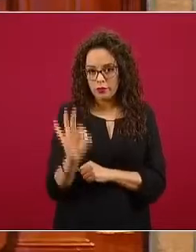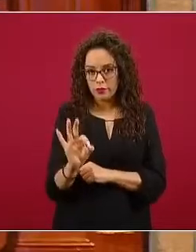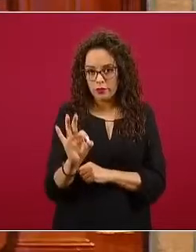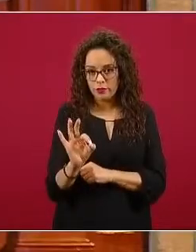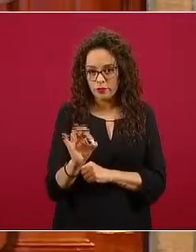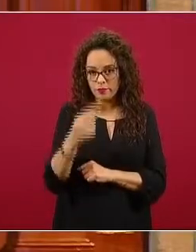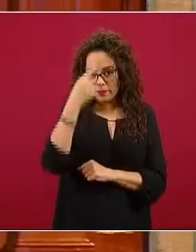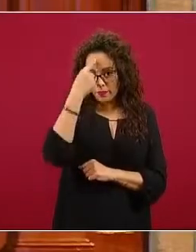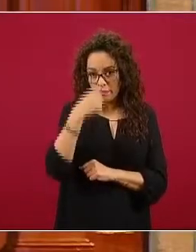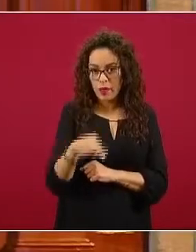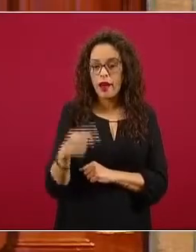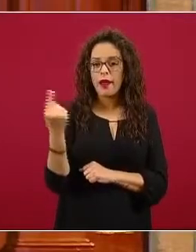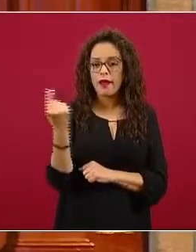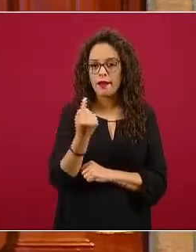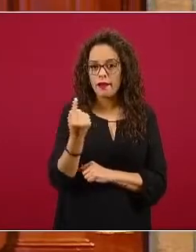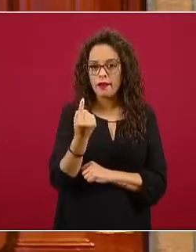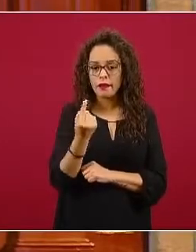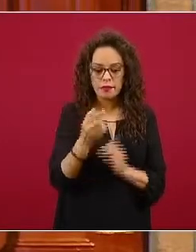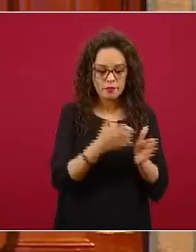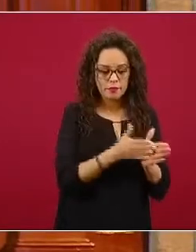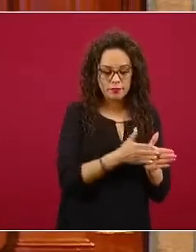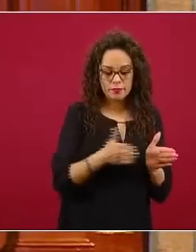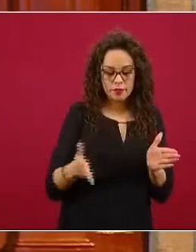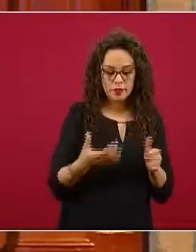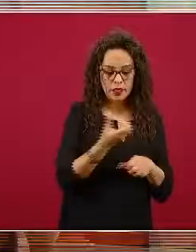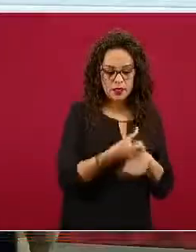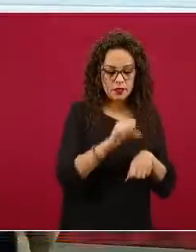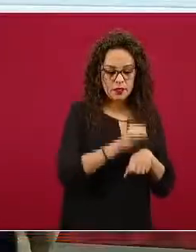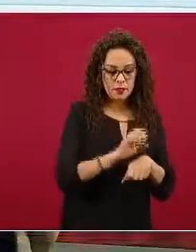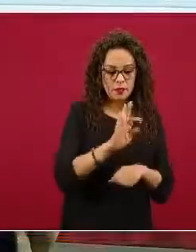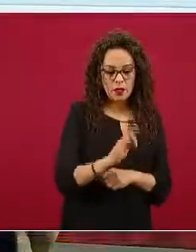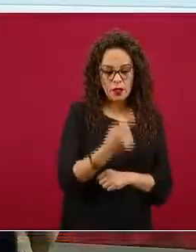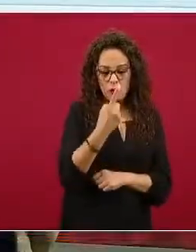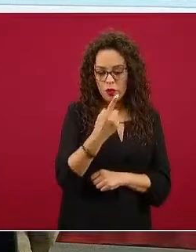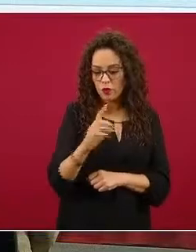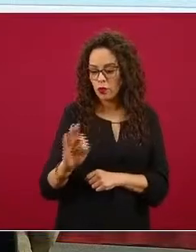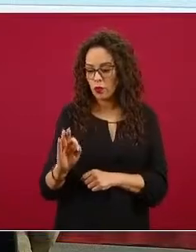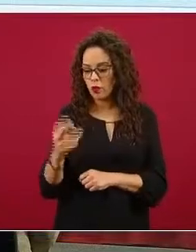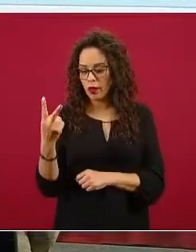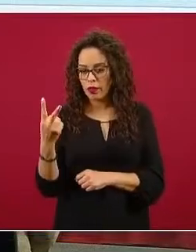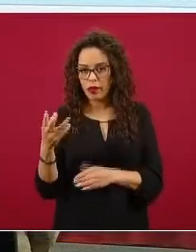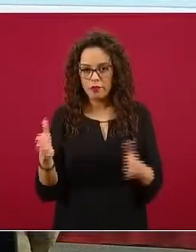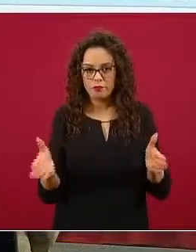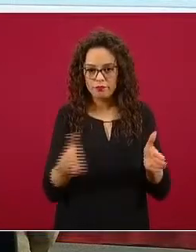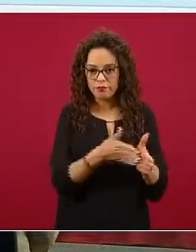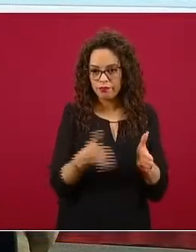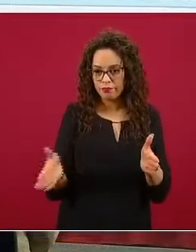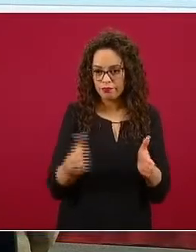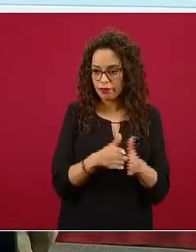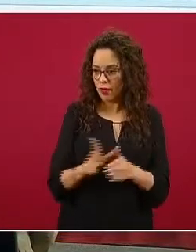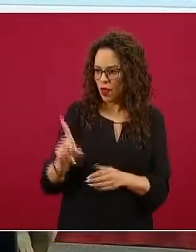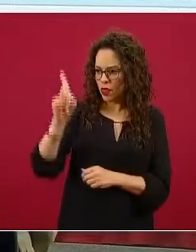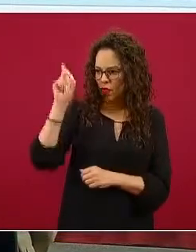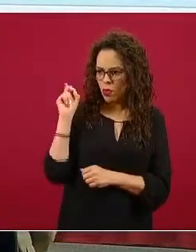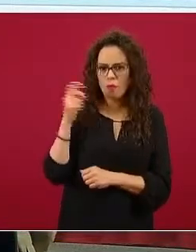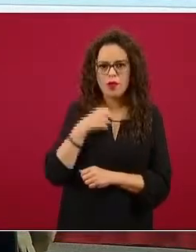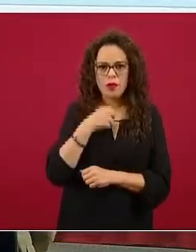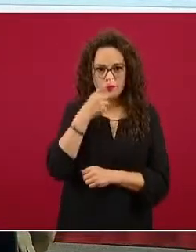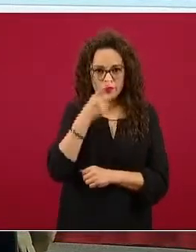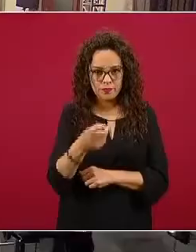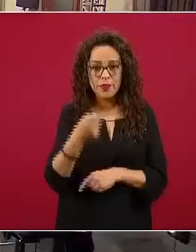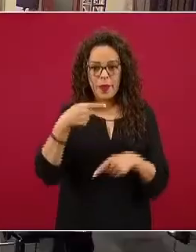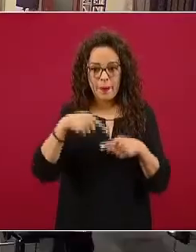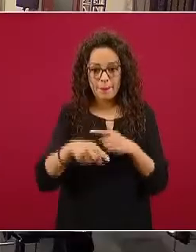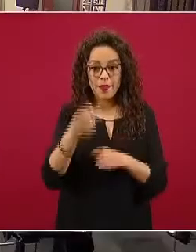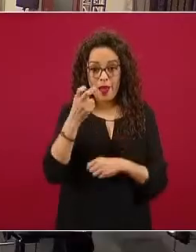para lo que sucedió entre la semana 41 y 42. Ya lo comentábamos desde el domingo prácticamente que empezamos a